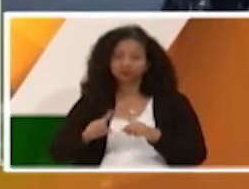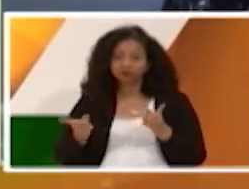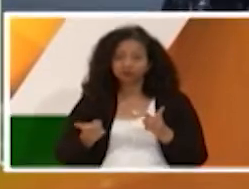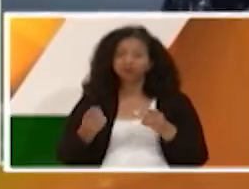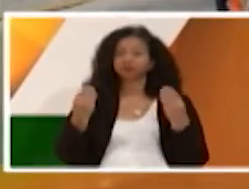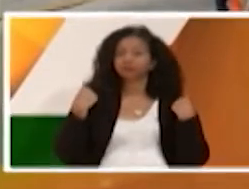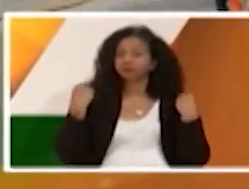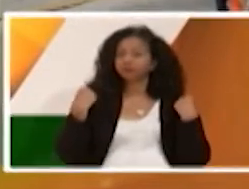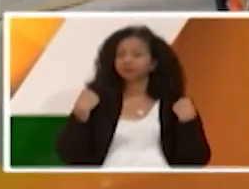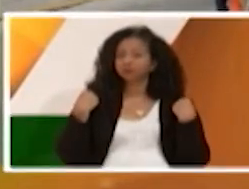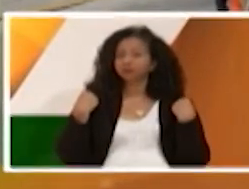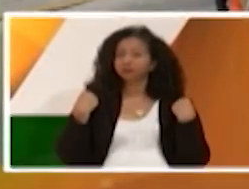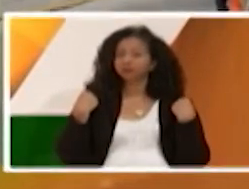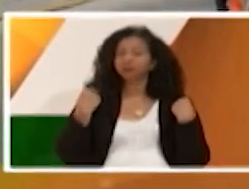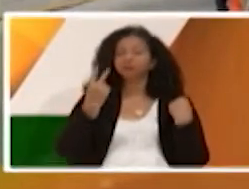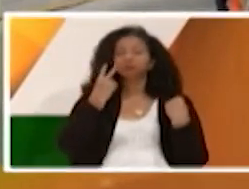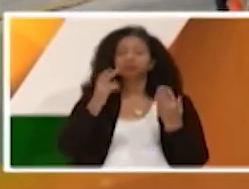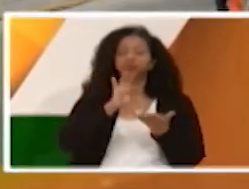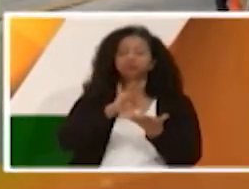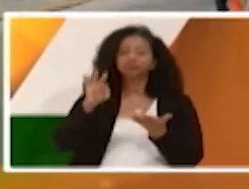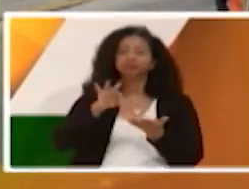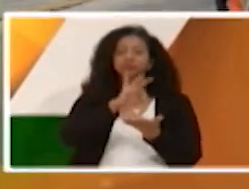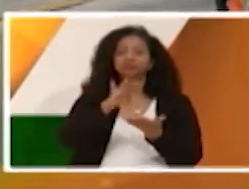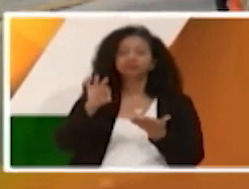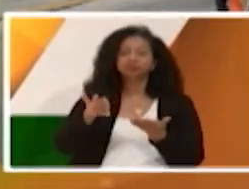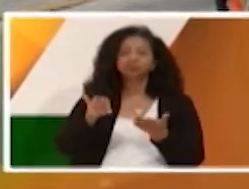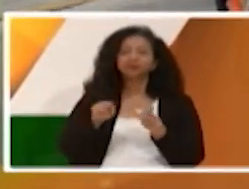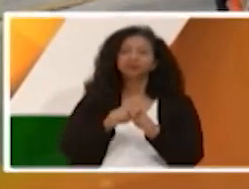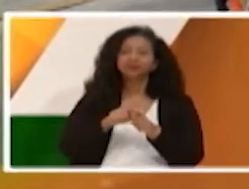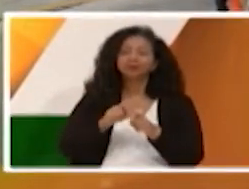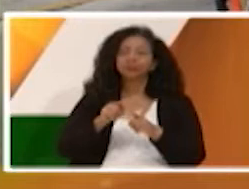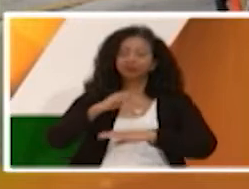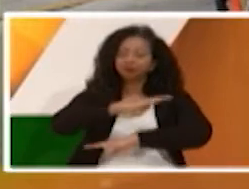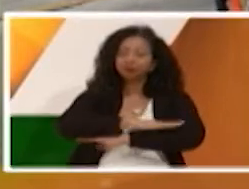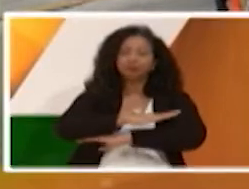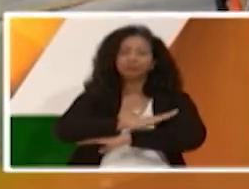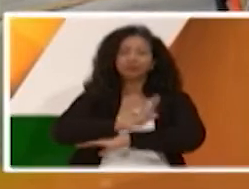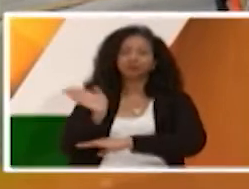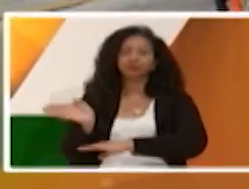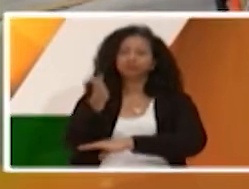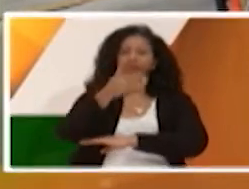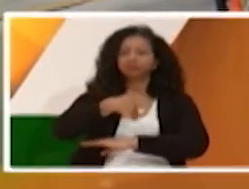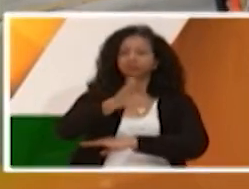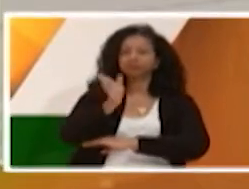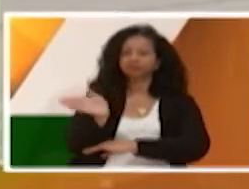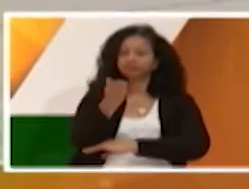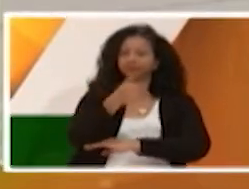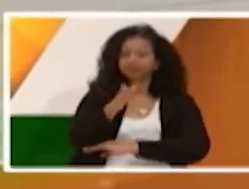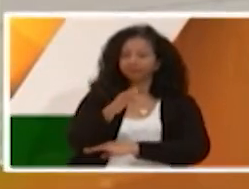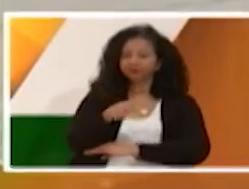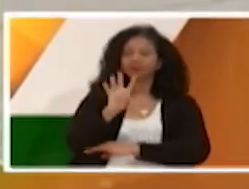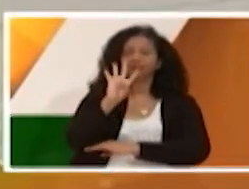Escolares, mencioné el ajedrez. No fue el ajedrez, fue el tenis de mesa. Tenis de mesa fue la cuarta disciplina